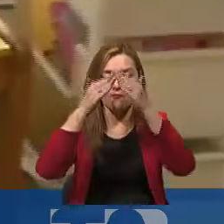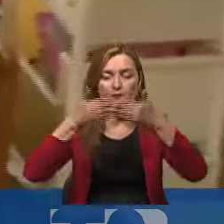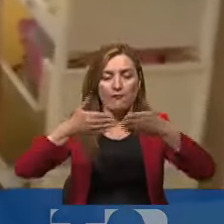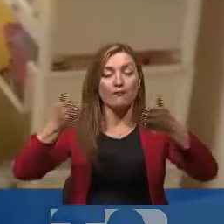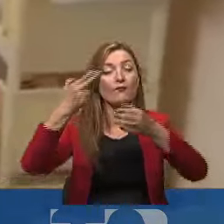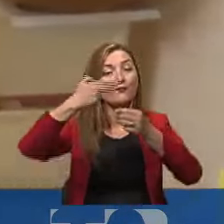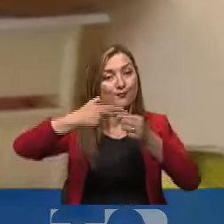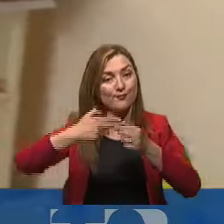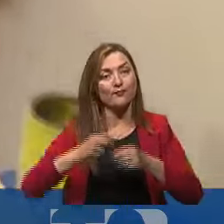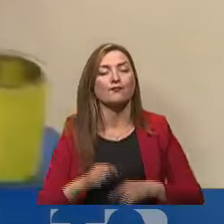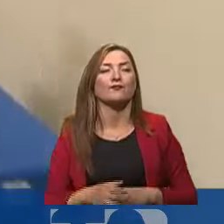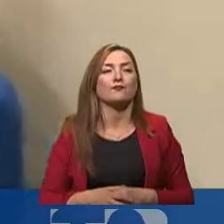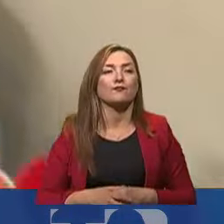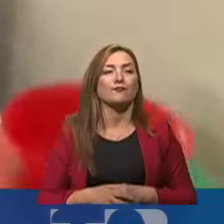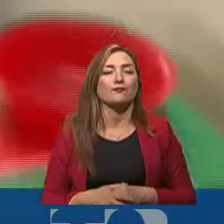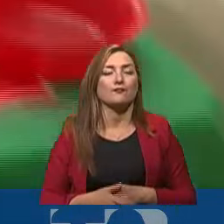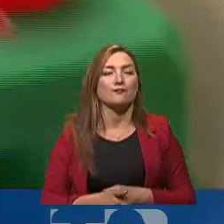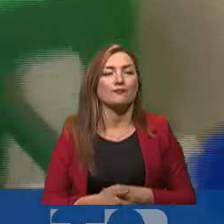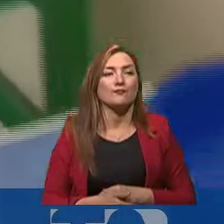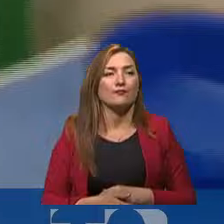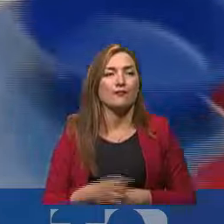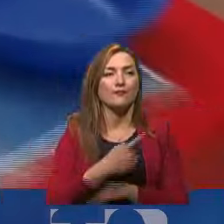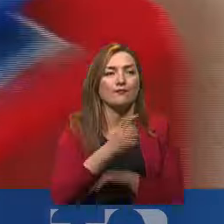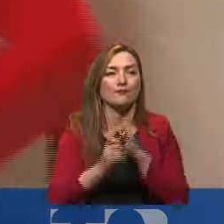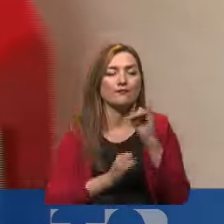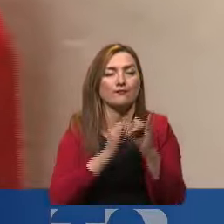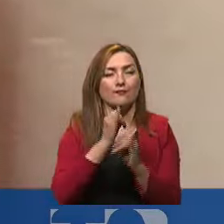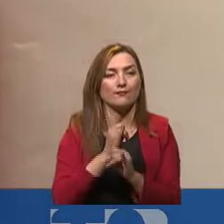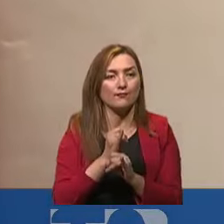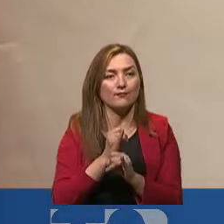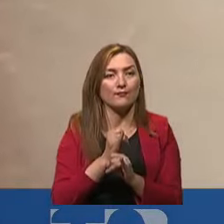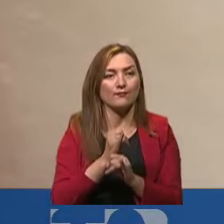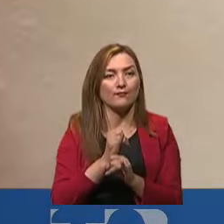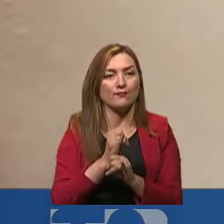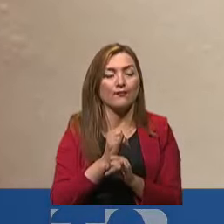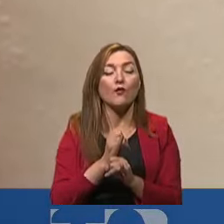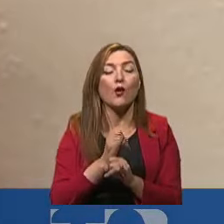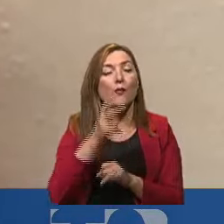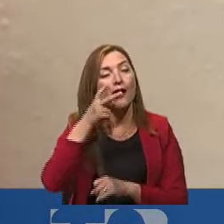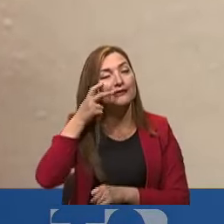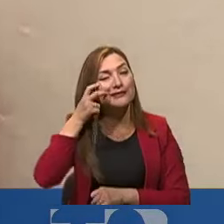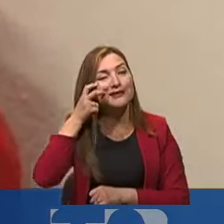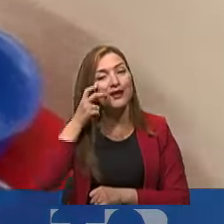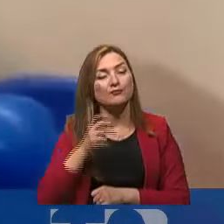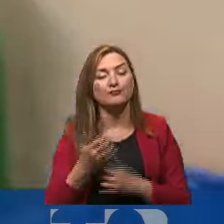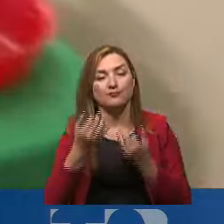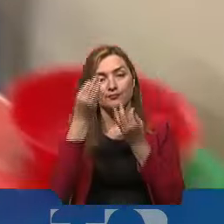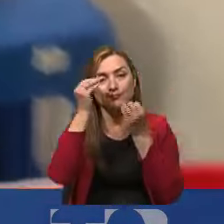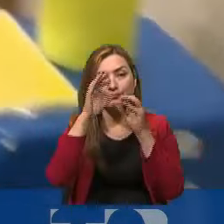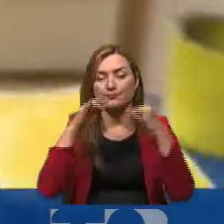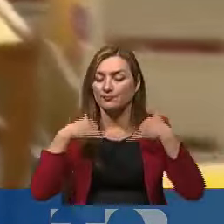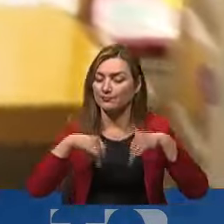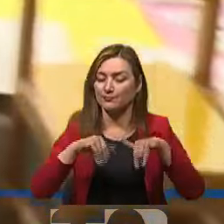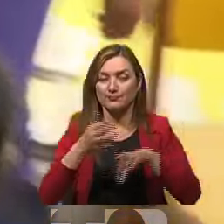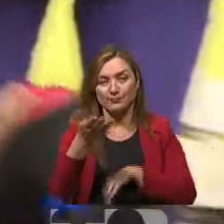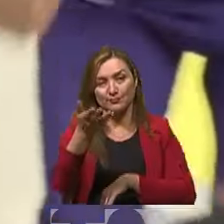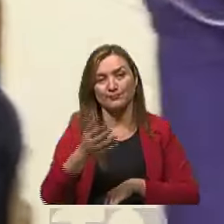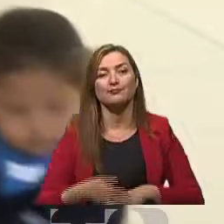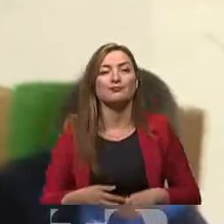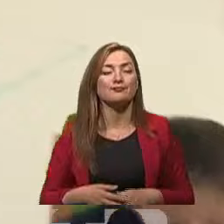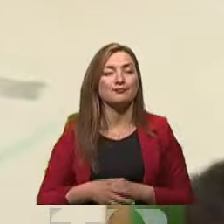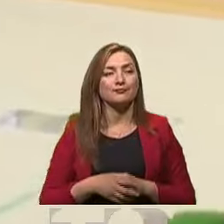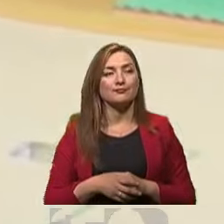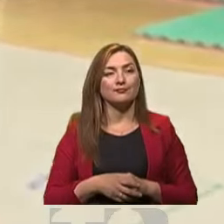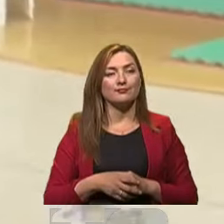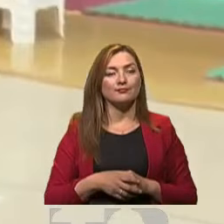y sean parte también de este, el Día Internacional del Síndrome de Down. Esta es la información que nosotros podemos tener a esta hora